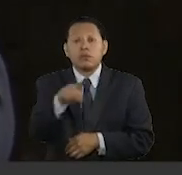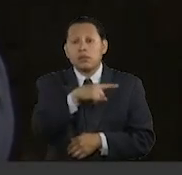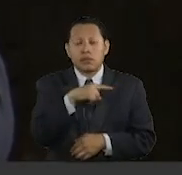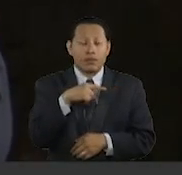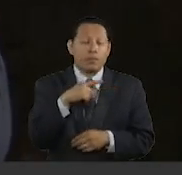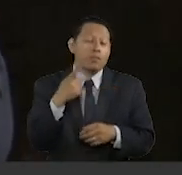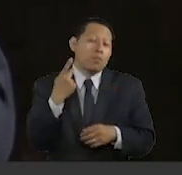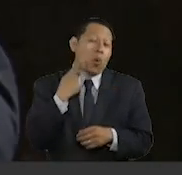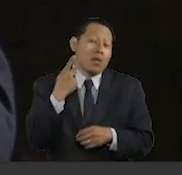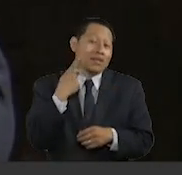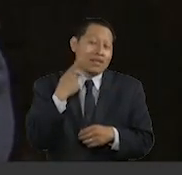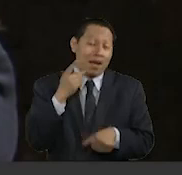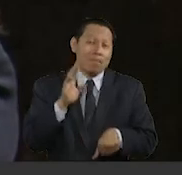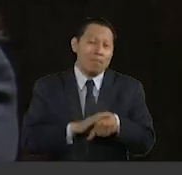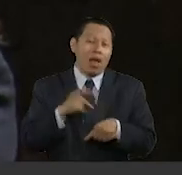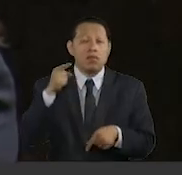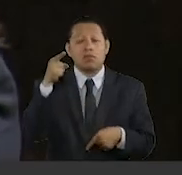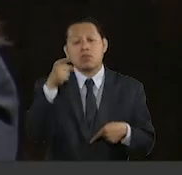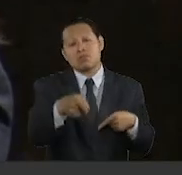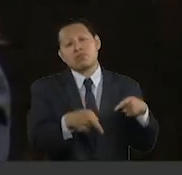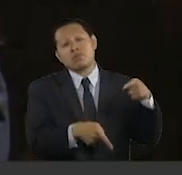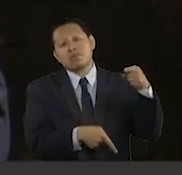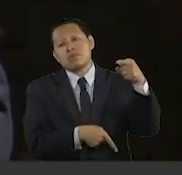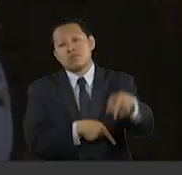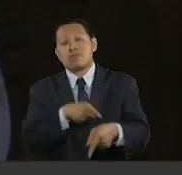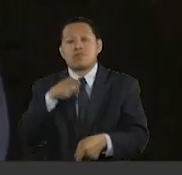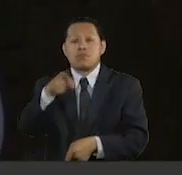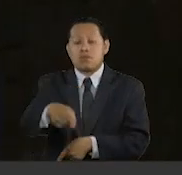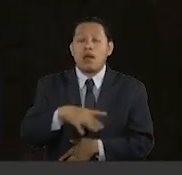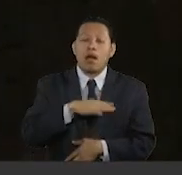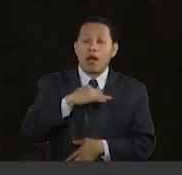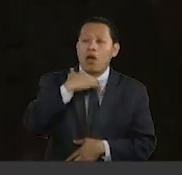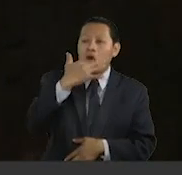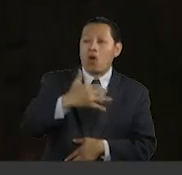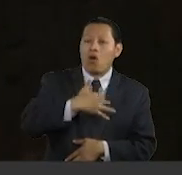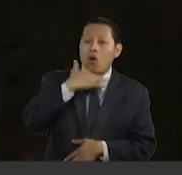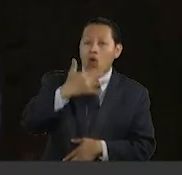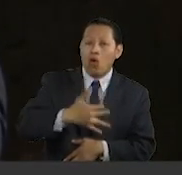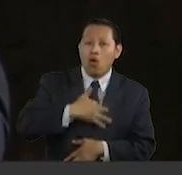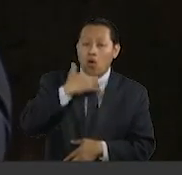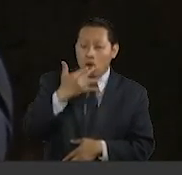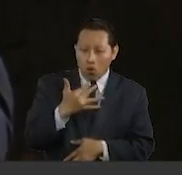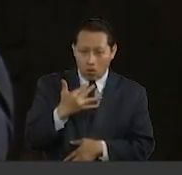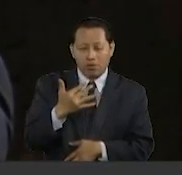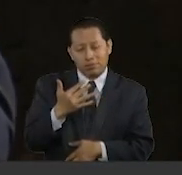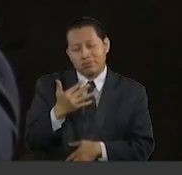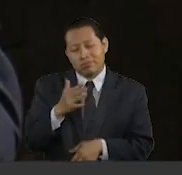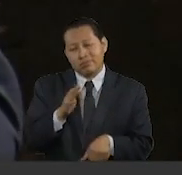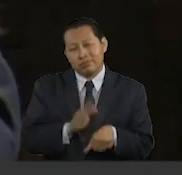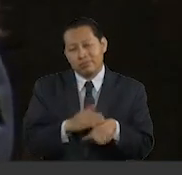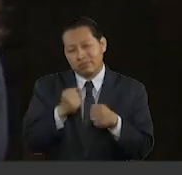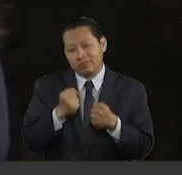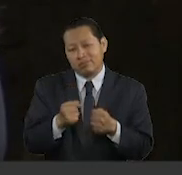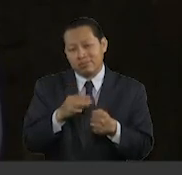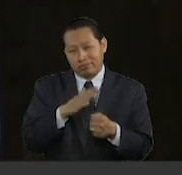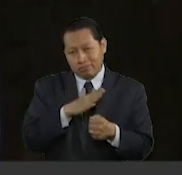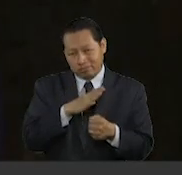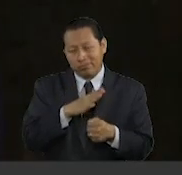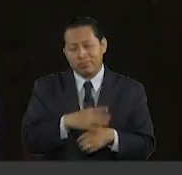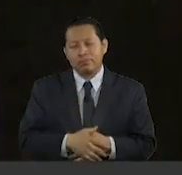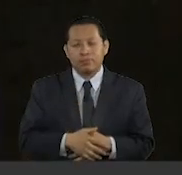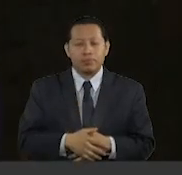señalada como clase política corrupta. Es la que más pagó la consecuencia.